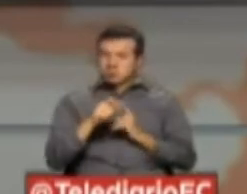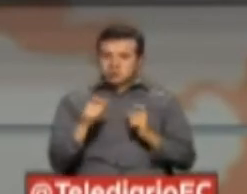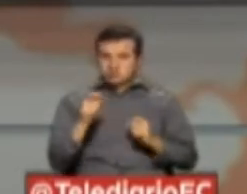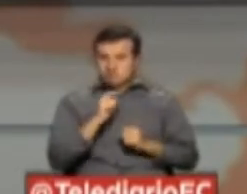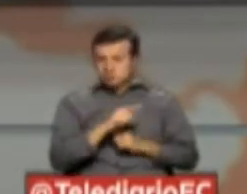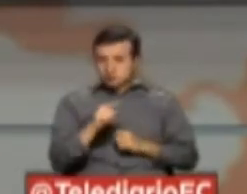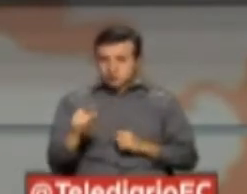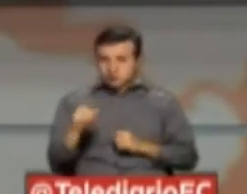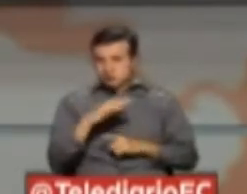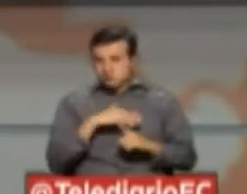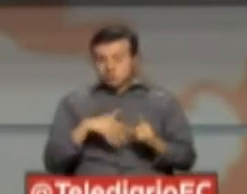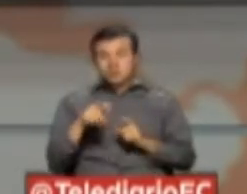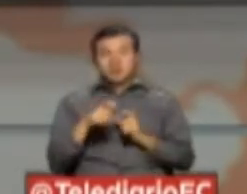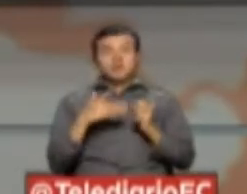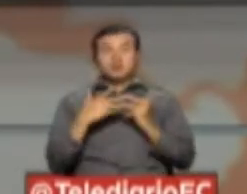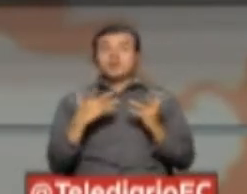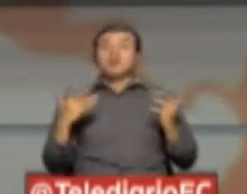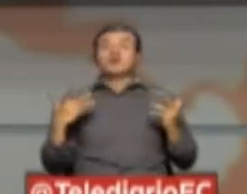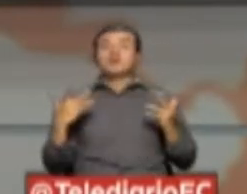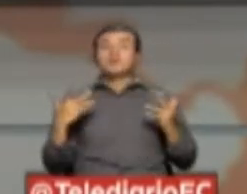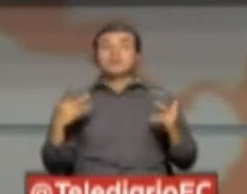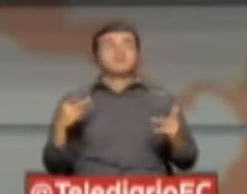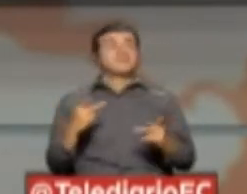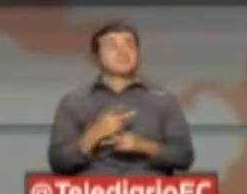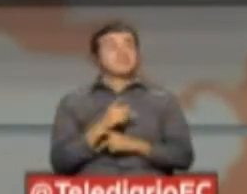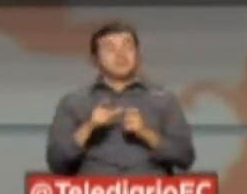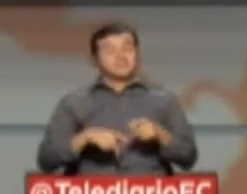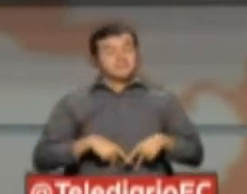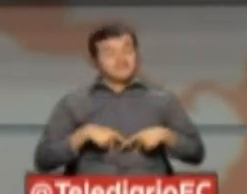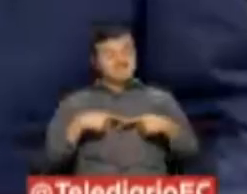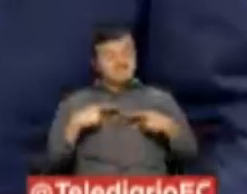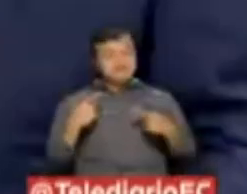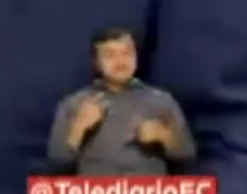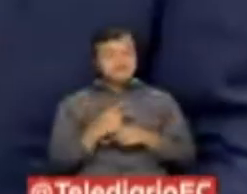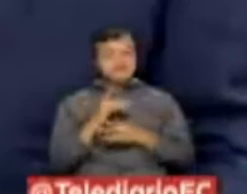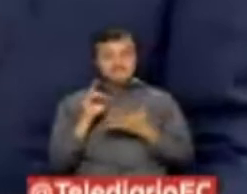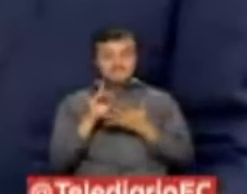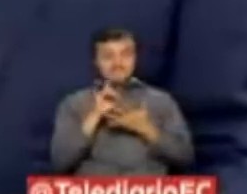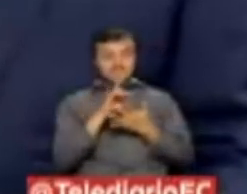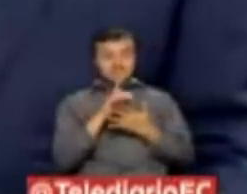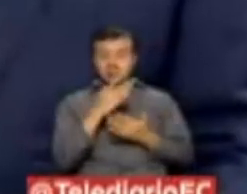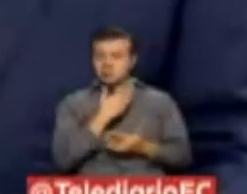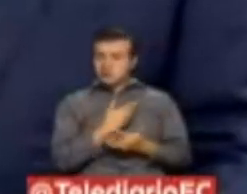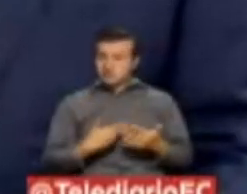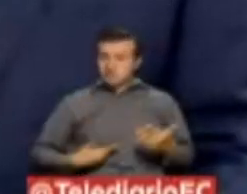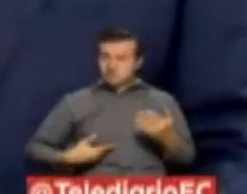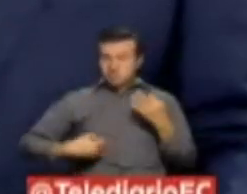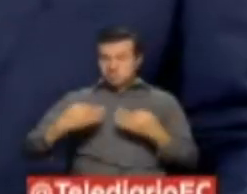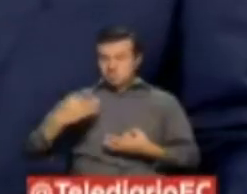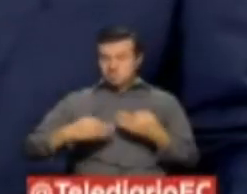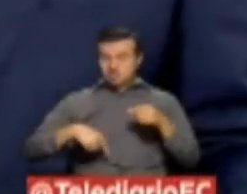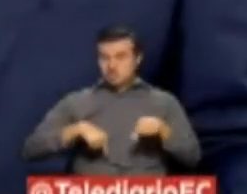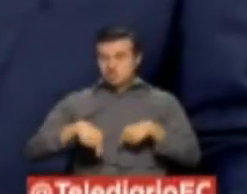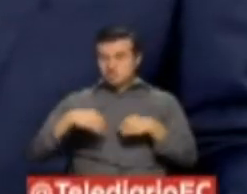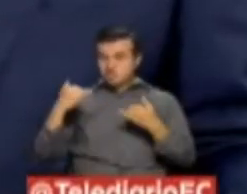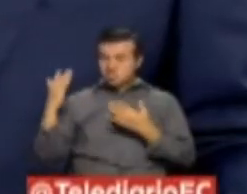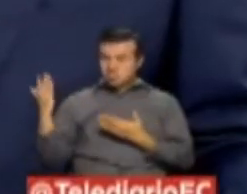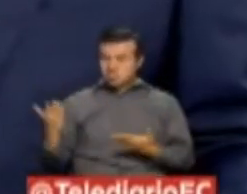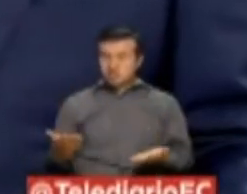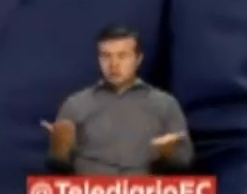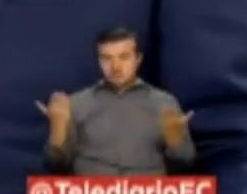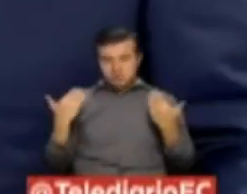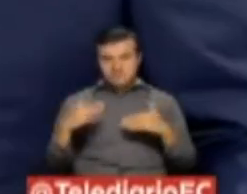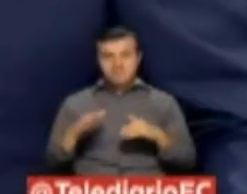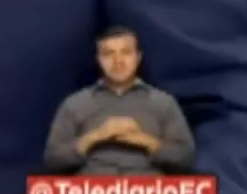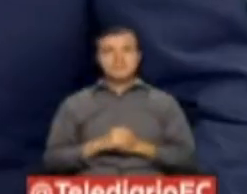de las vías porque esos infractores están atentando con la vida de los demás guillermo abad presidente de justicia vial a que esta mañana en primera